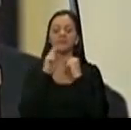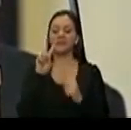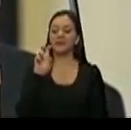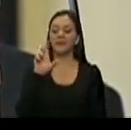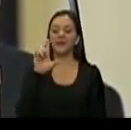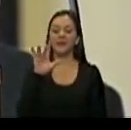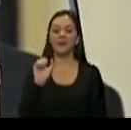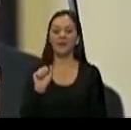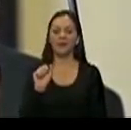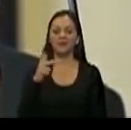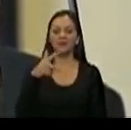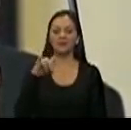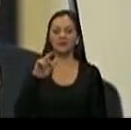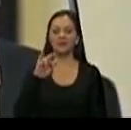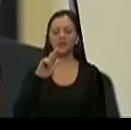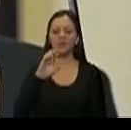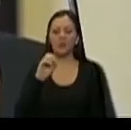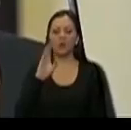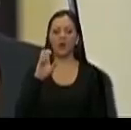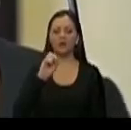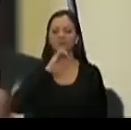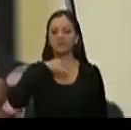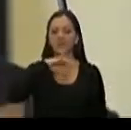Chiriboga, arzobispo emérito de Quito.